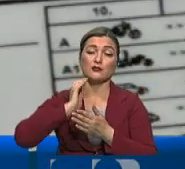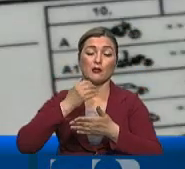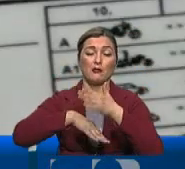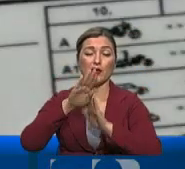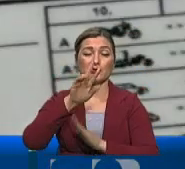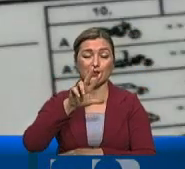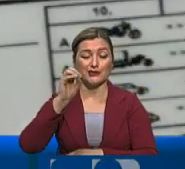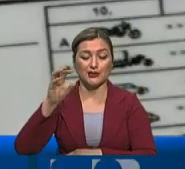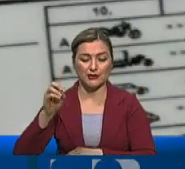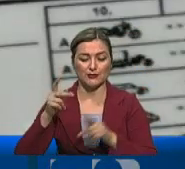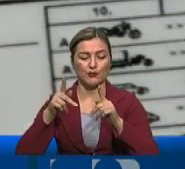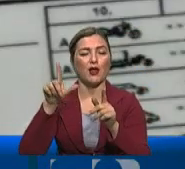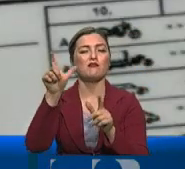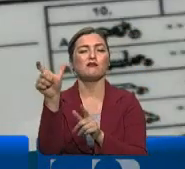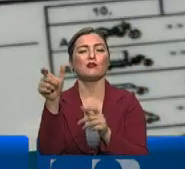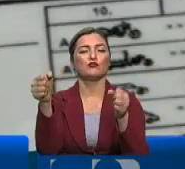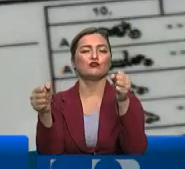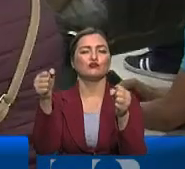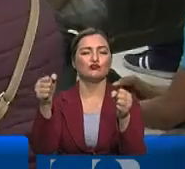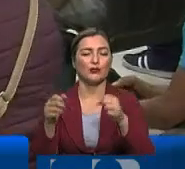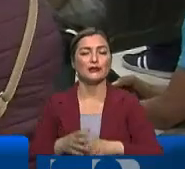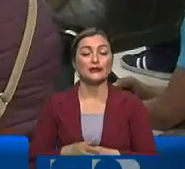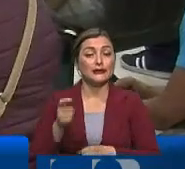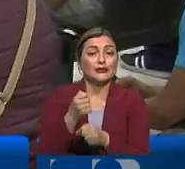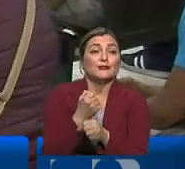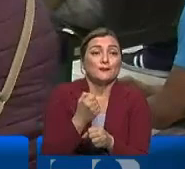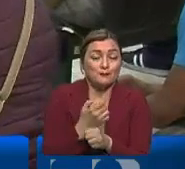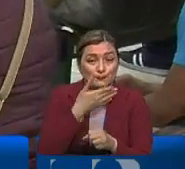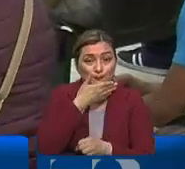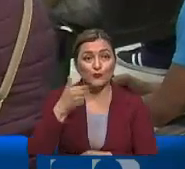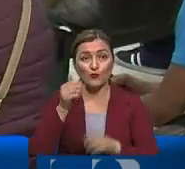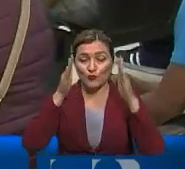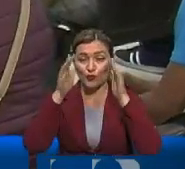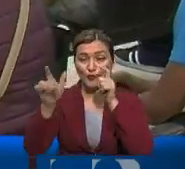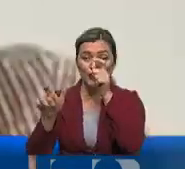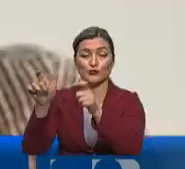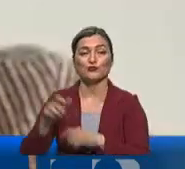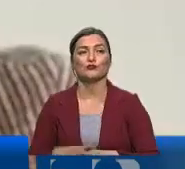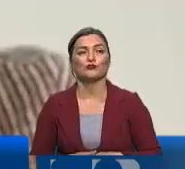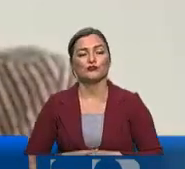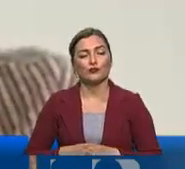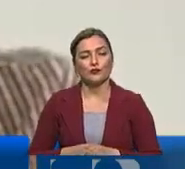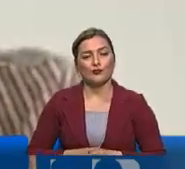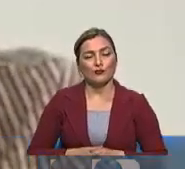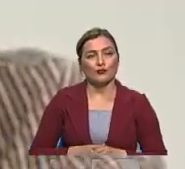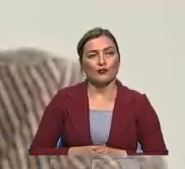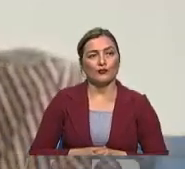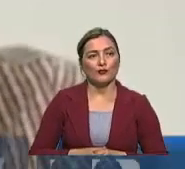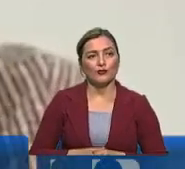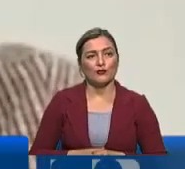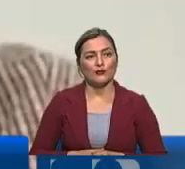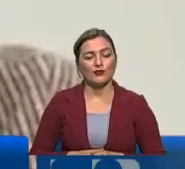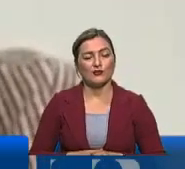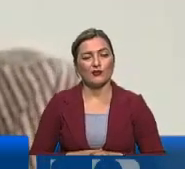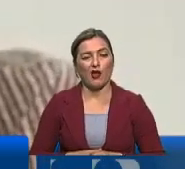de 300 licencias de conducir. También argumentan que están trabajando en mejorar la atención al cliente. Estamos diseñando justamente esta